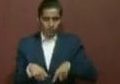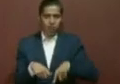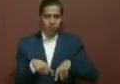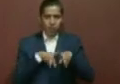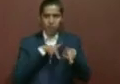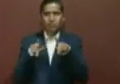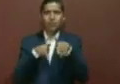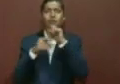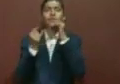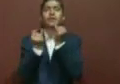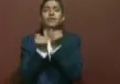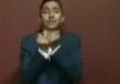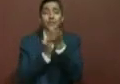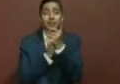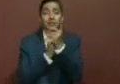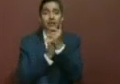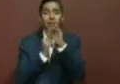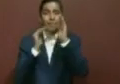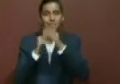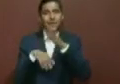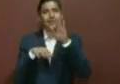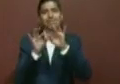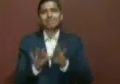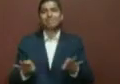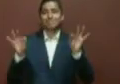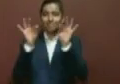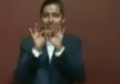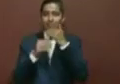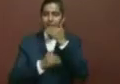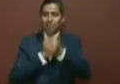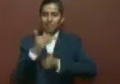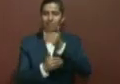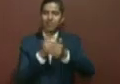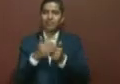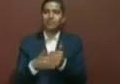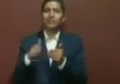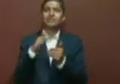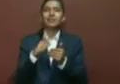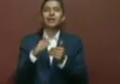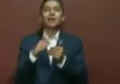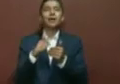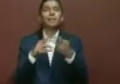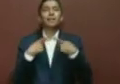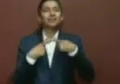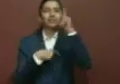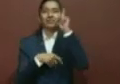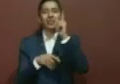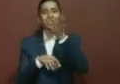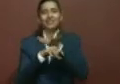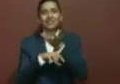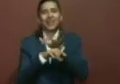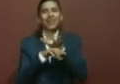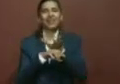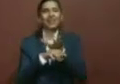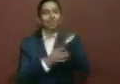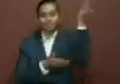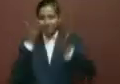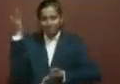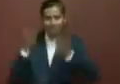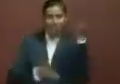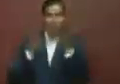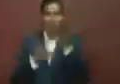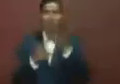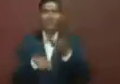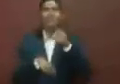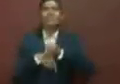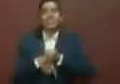una temporada de cierre muy grande, ya que vienen pues todos nuestros paisanos de Estados Unidos a pasar las fiestas navideñas